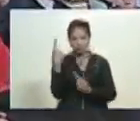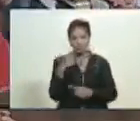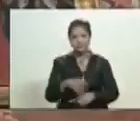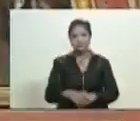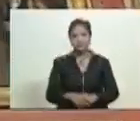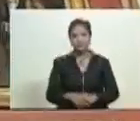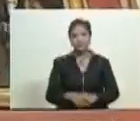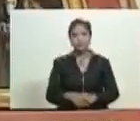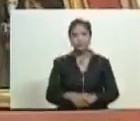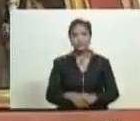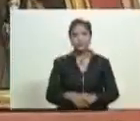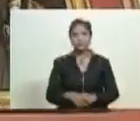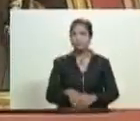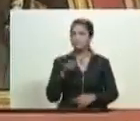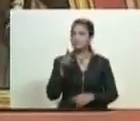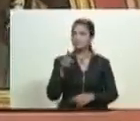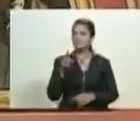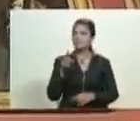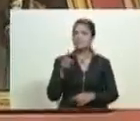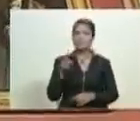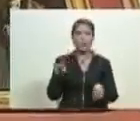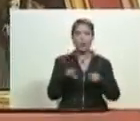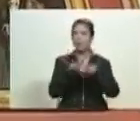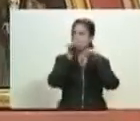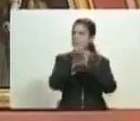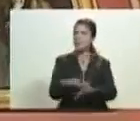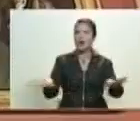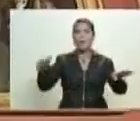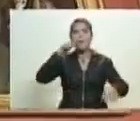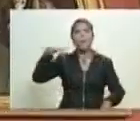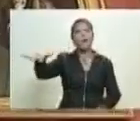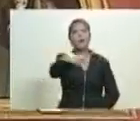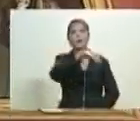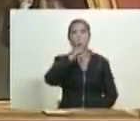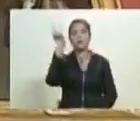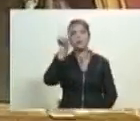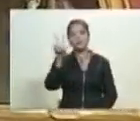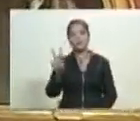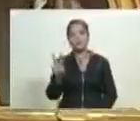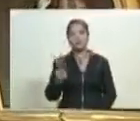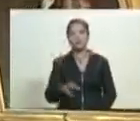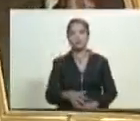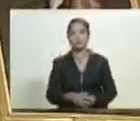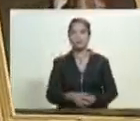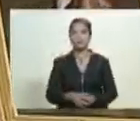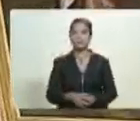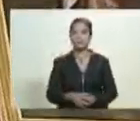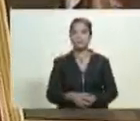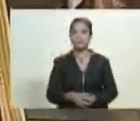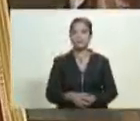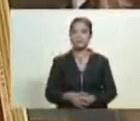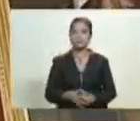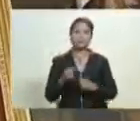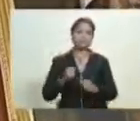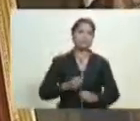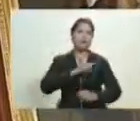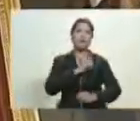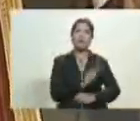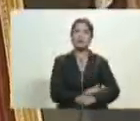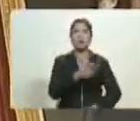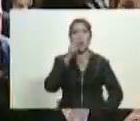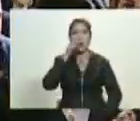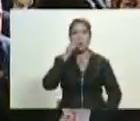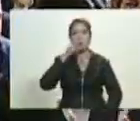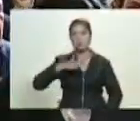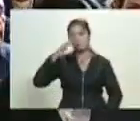Rondón se ha convertido en todo el pueblo de Venezuela. la fuerza de Juan José Rondón, coronel